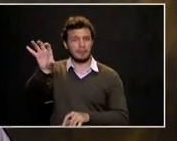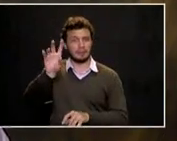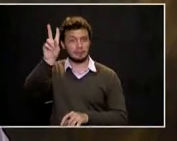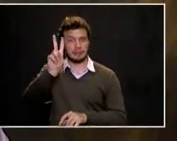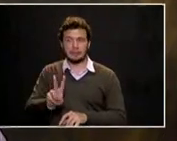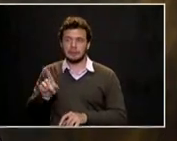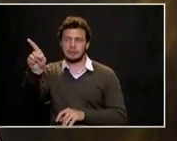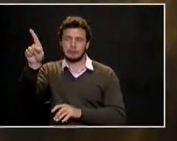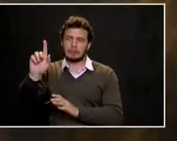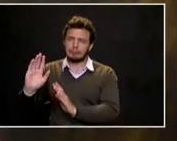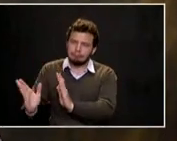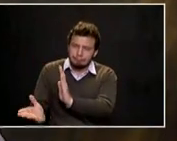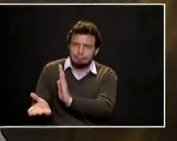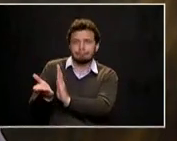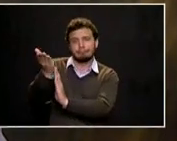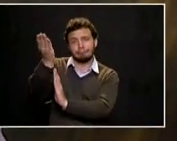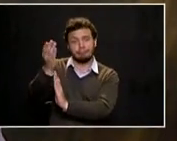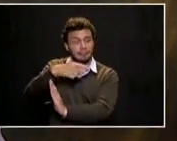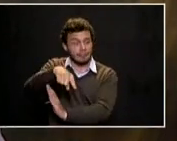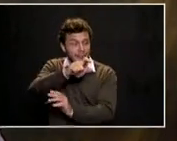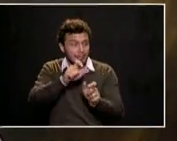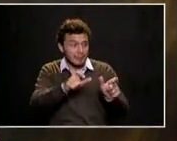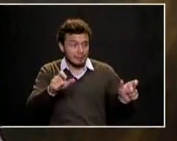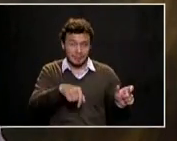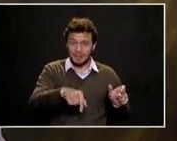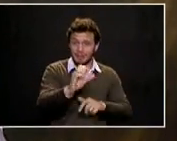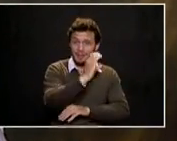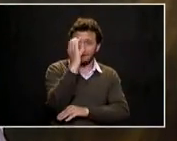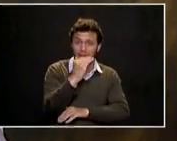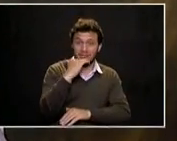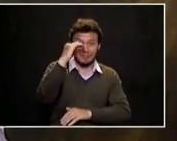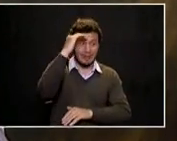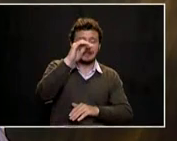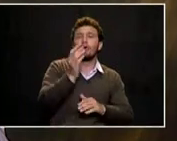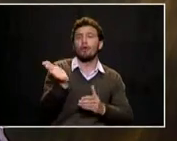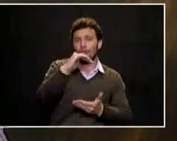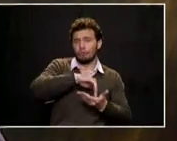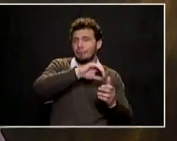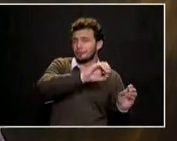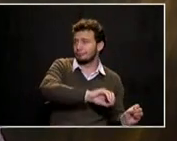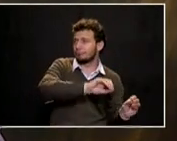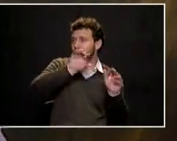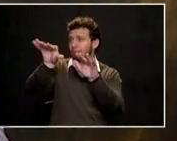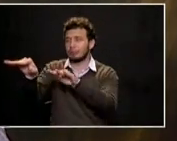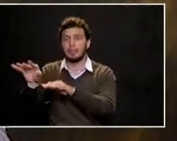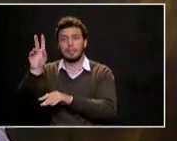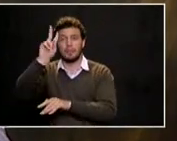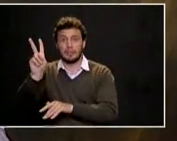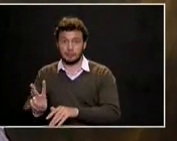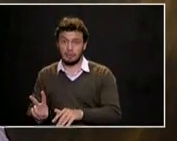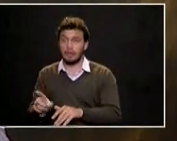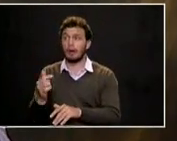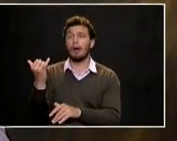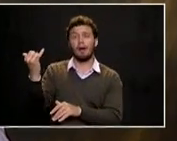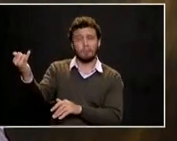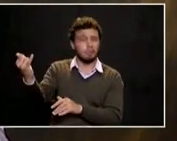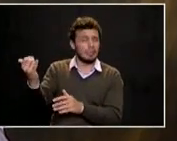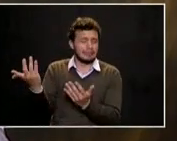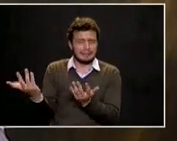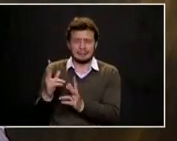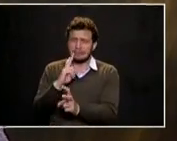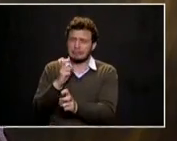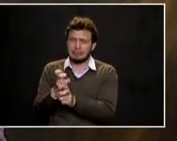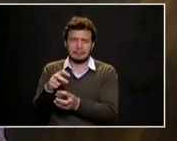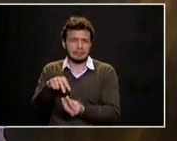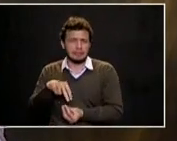ellos puedan regresar a su país. Realmente están viviendo algo que no se le recomienda a nadie, algo muy